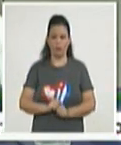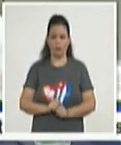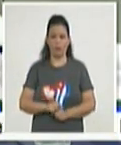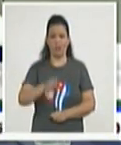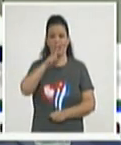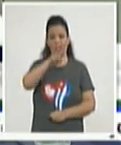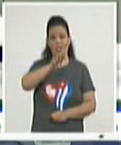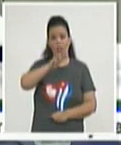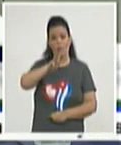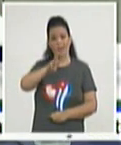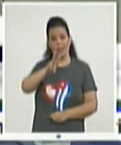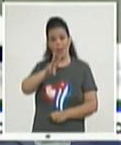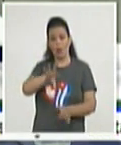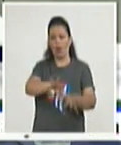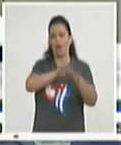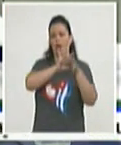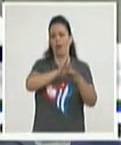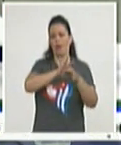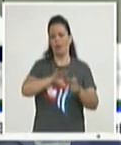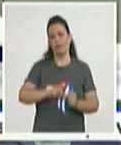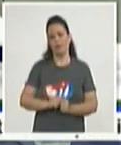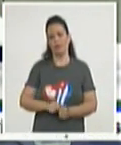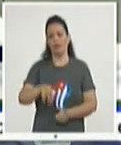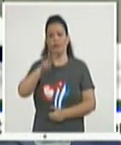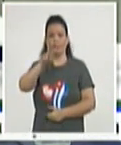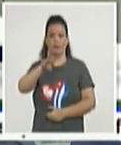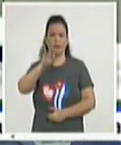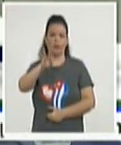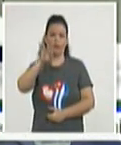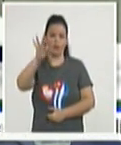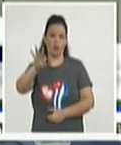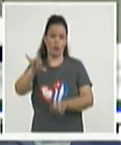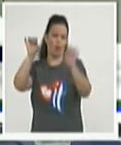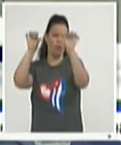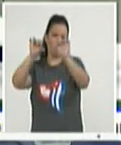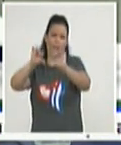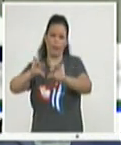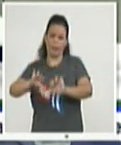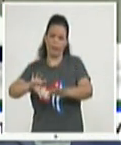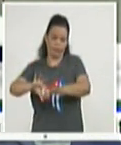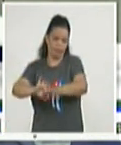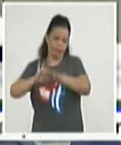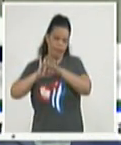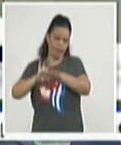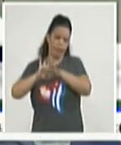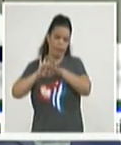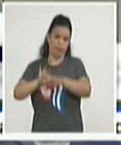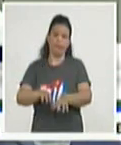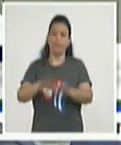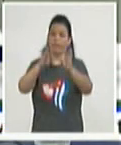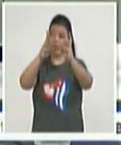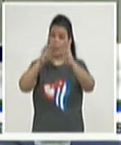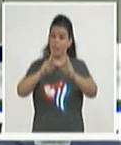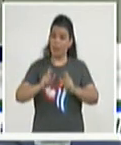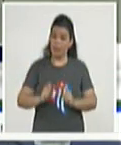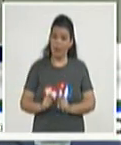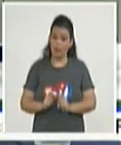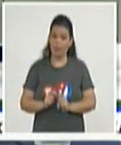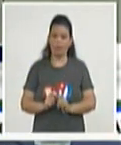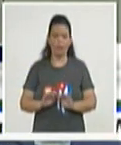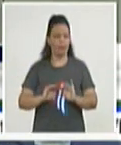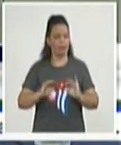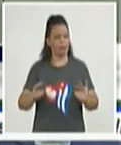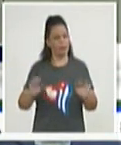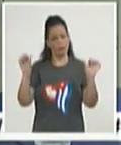críticos y 288 graves. Realmente es una cifra extremadamente elevada.